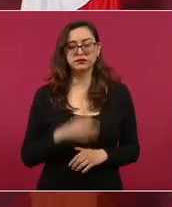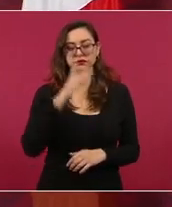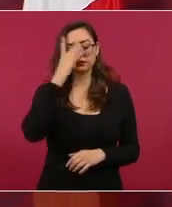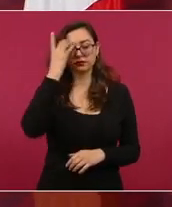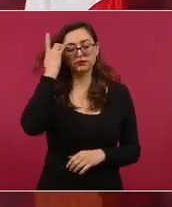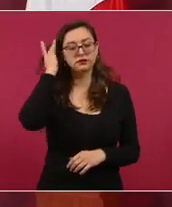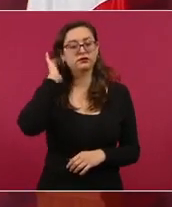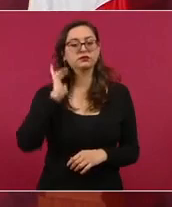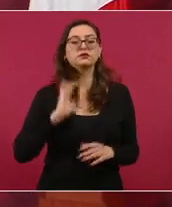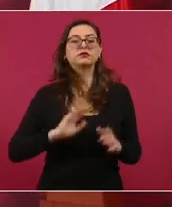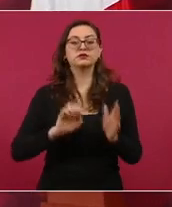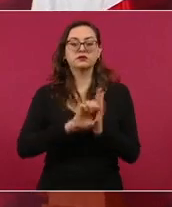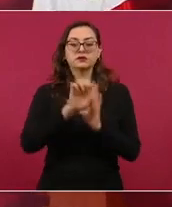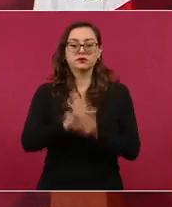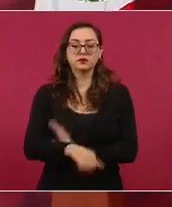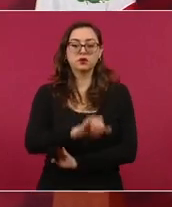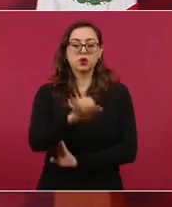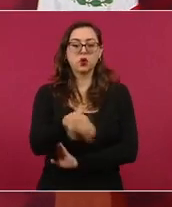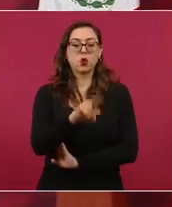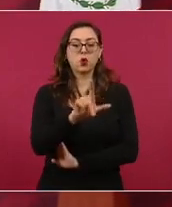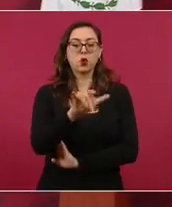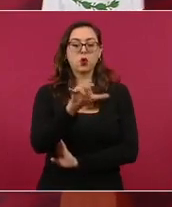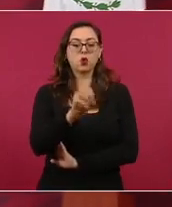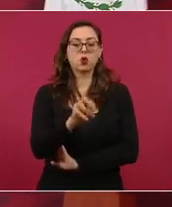Julio Urías, por ejemplo,